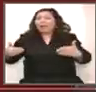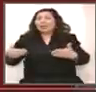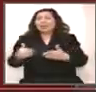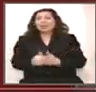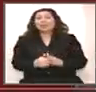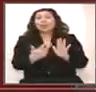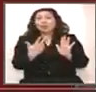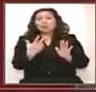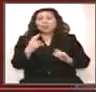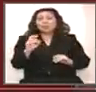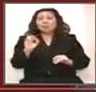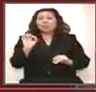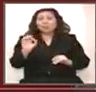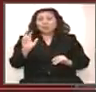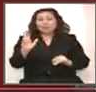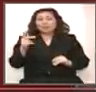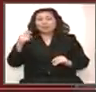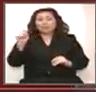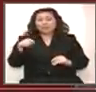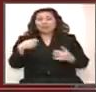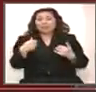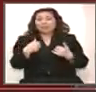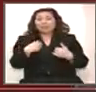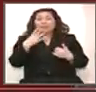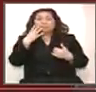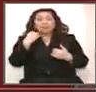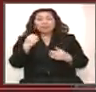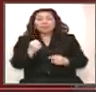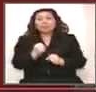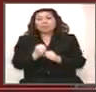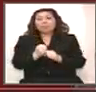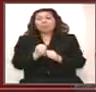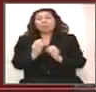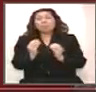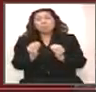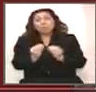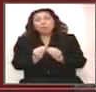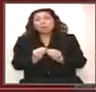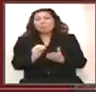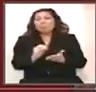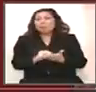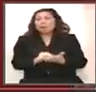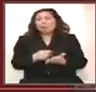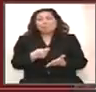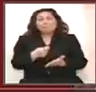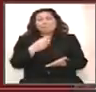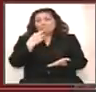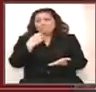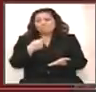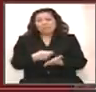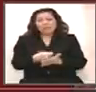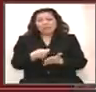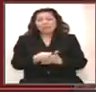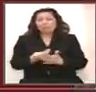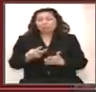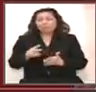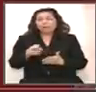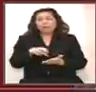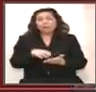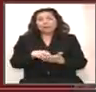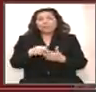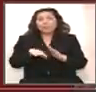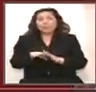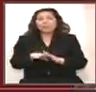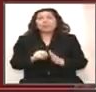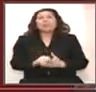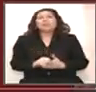El 80.3% había tenido experiencias laborales poco técnicas y mal remuneradas. El crecimiento de la población